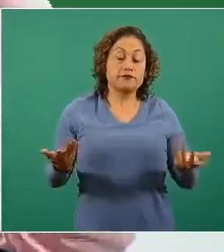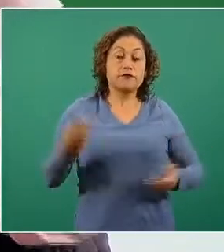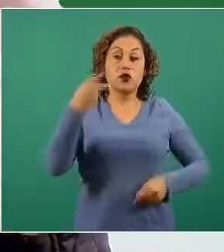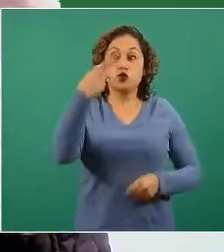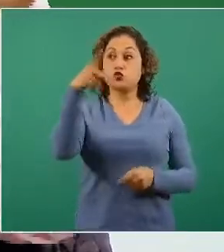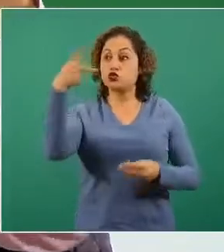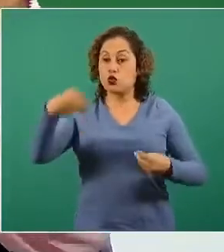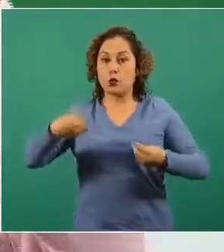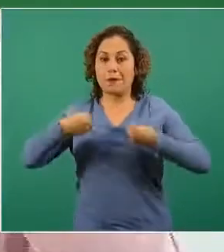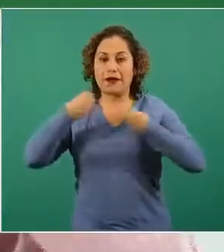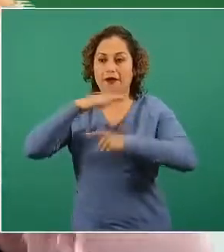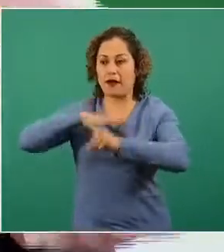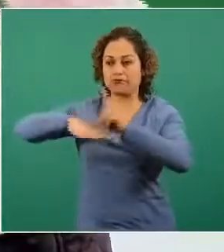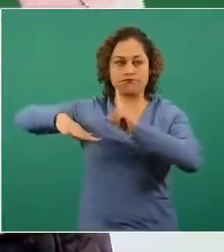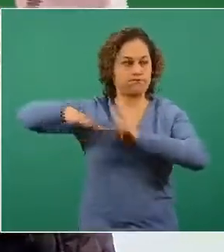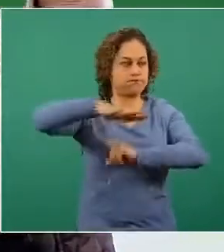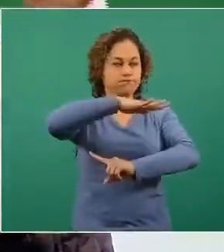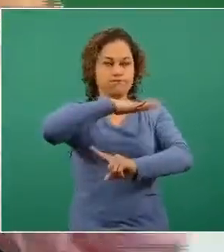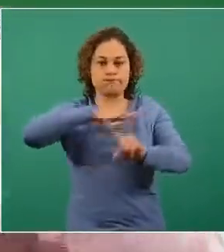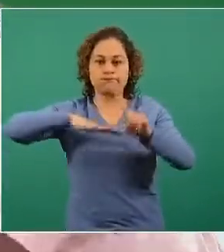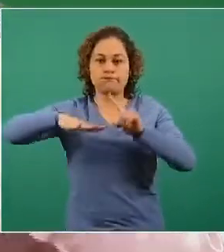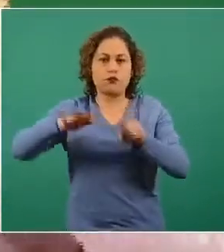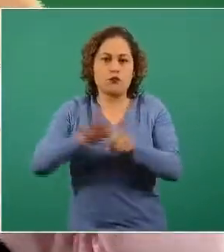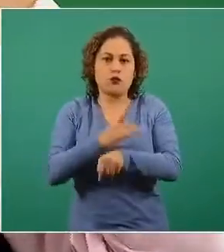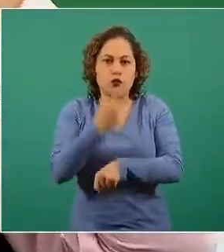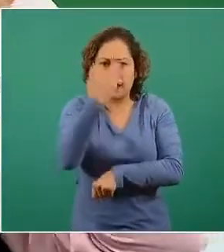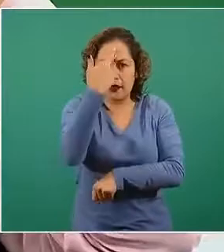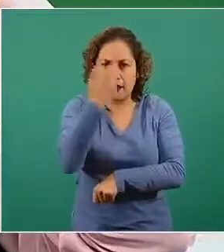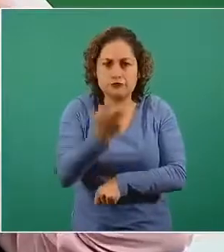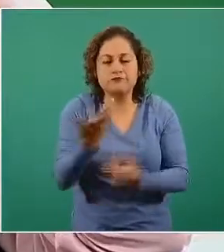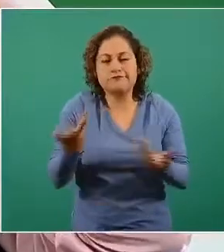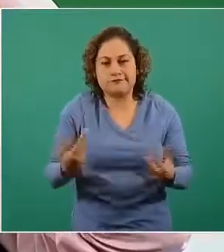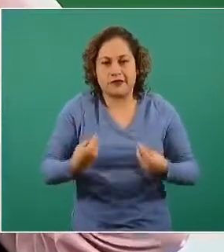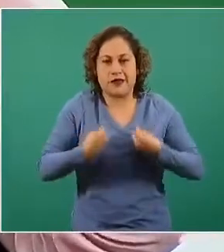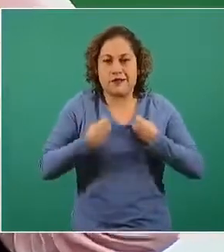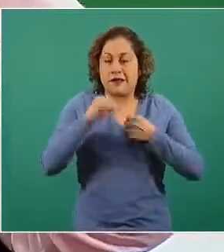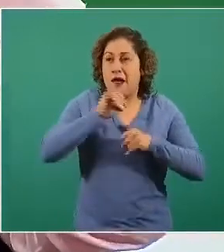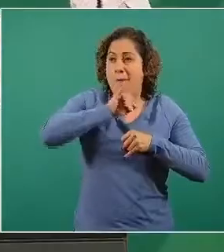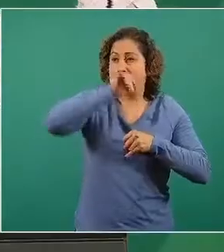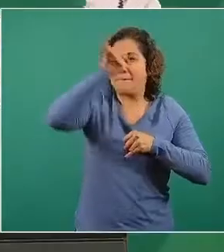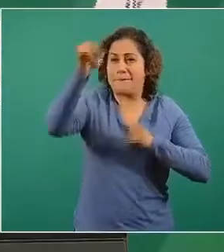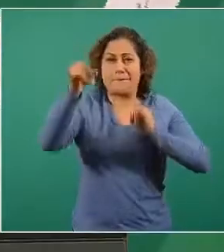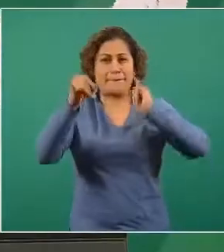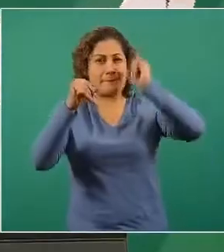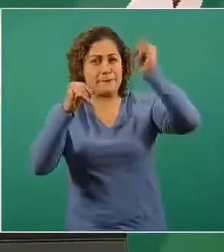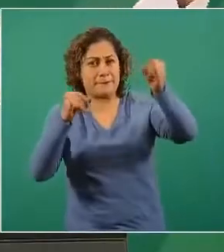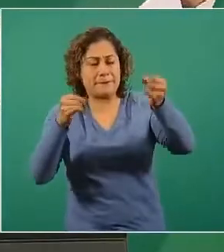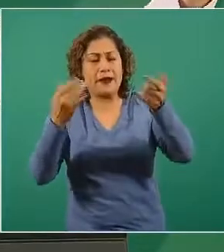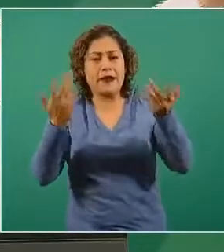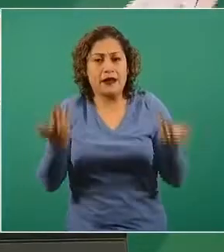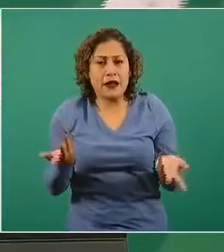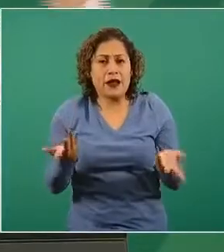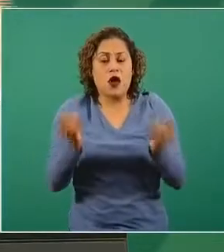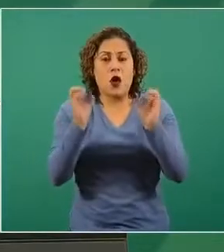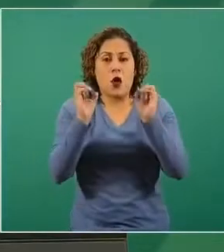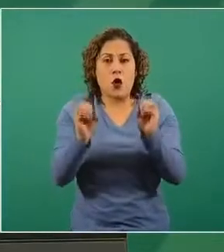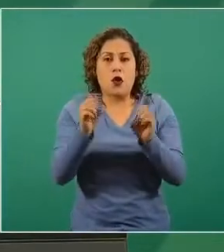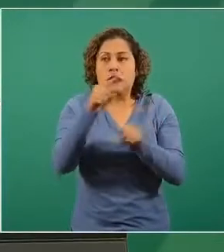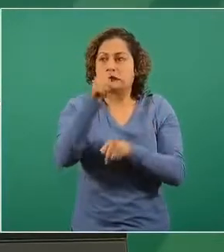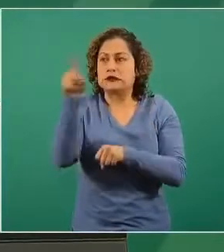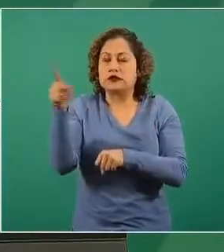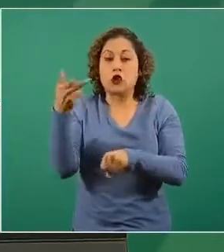geográfico, por donde viven, que son más alejadas, que no hay una forma más rápida de